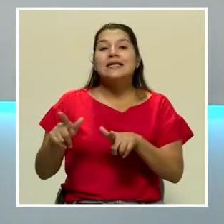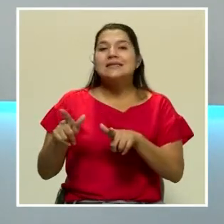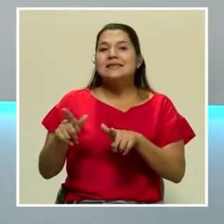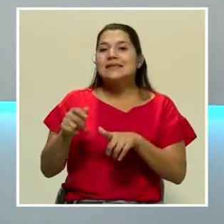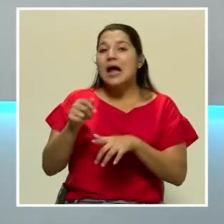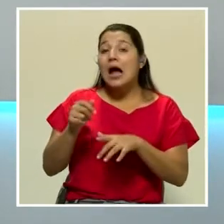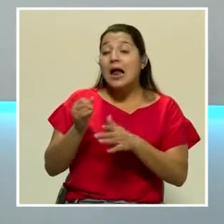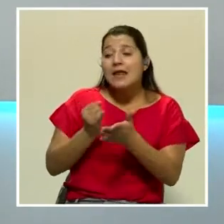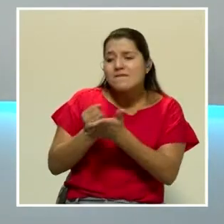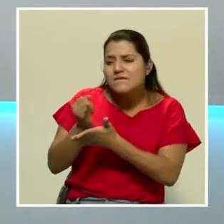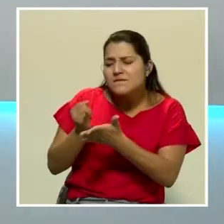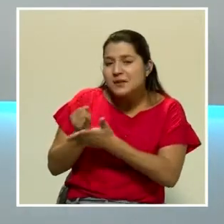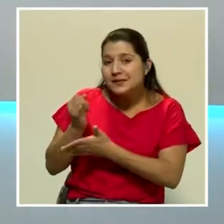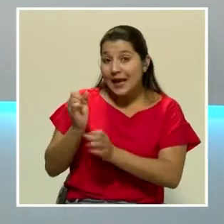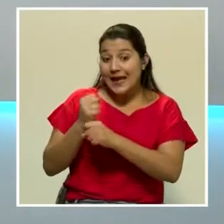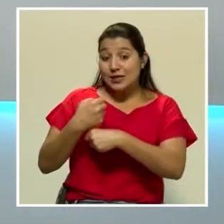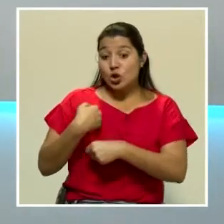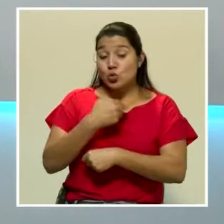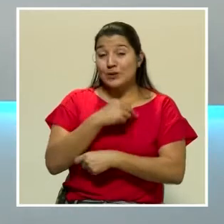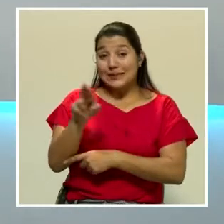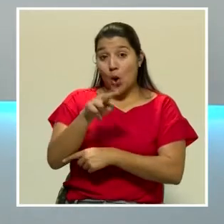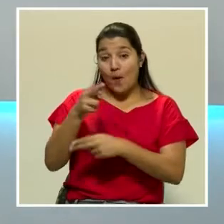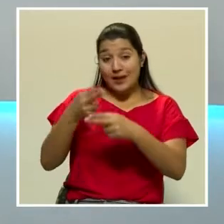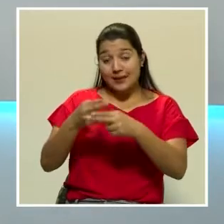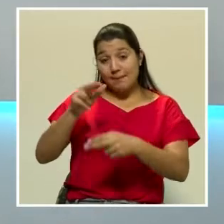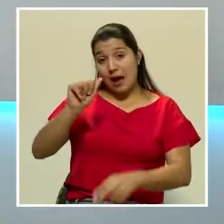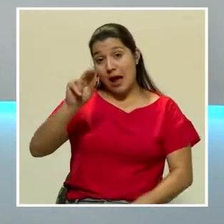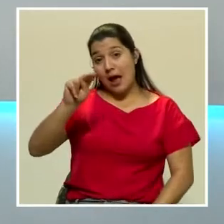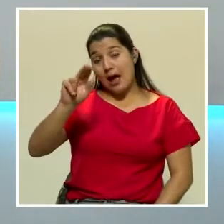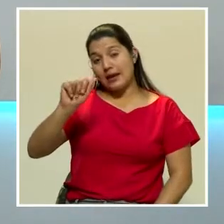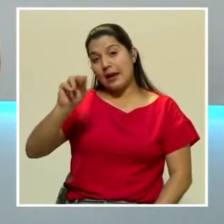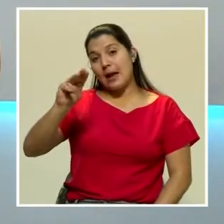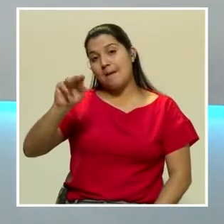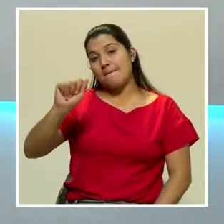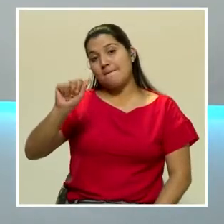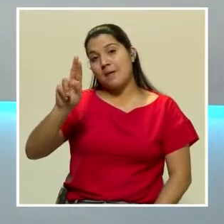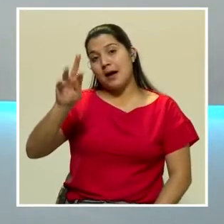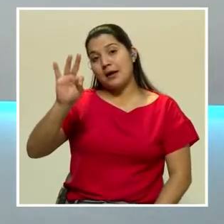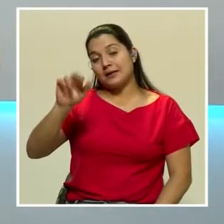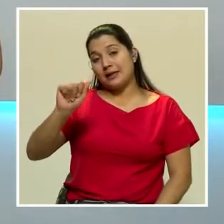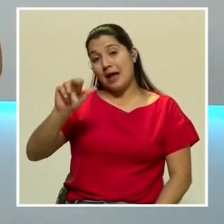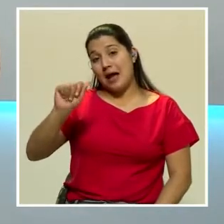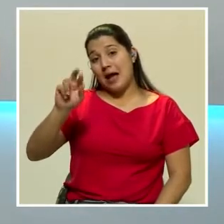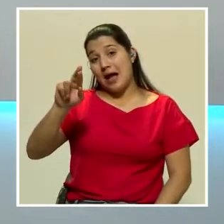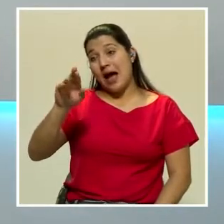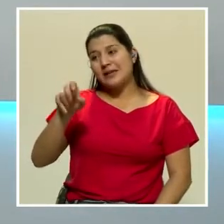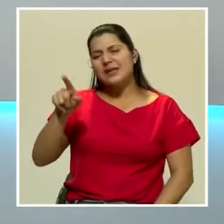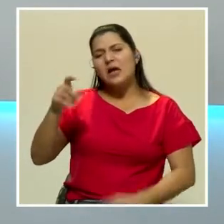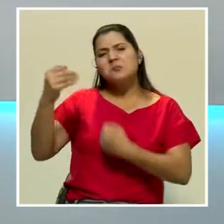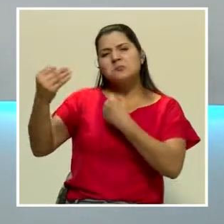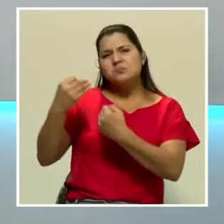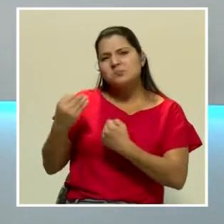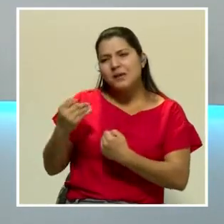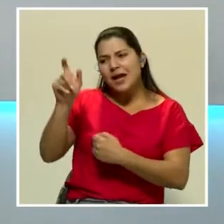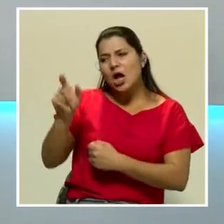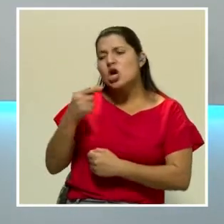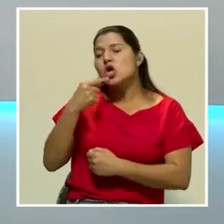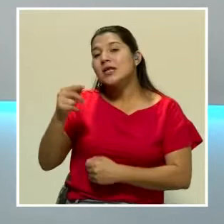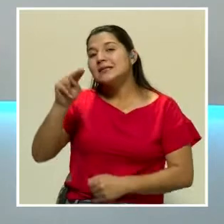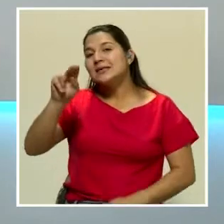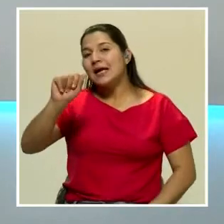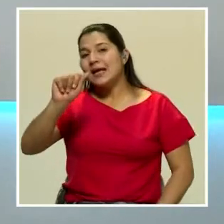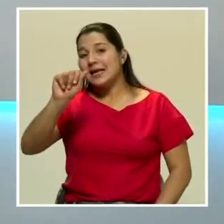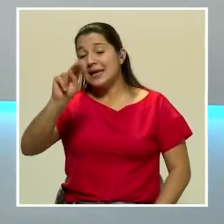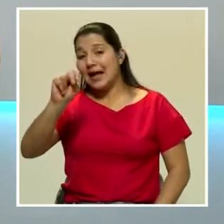compañera Ana Marta Arce, en la que detalla declaraciones de la ministra de Comunicación, de la hasta hoy ministra de Comunicación Nancy Marín y también